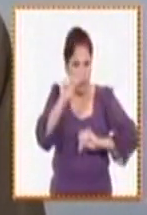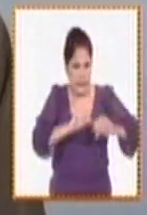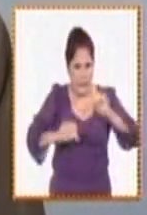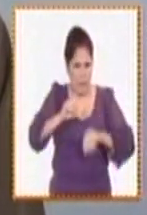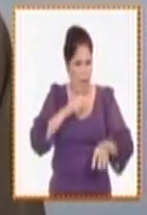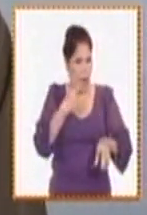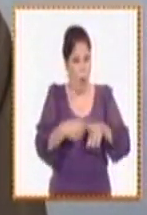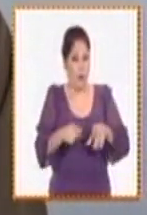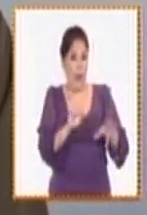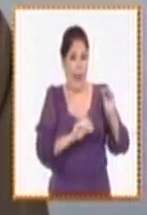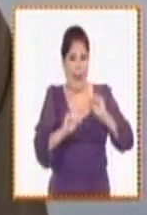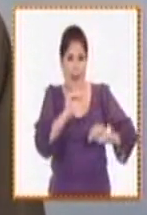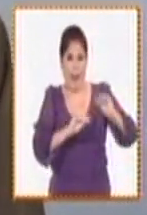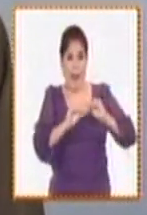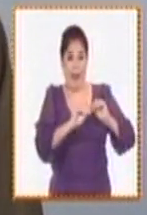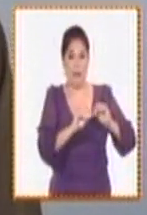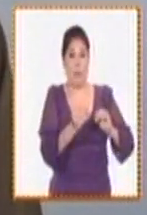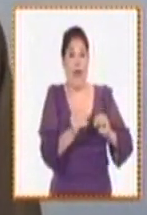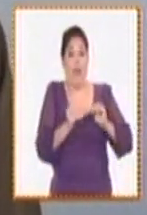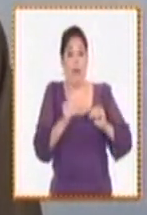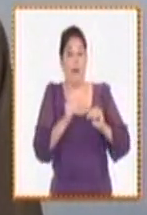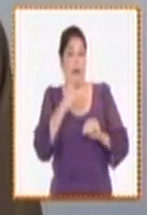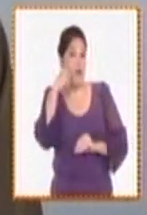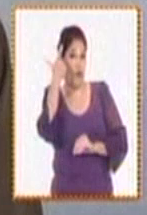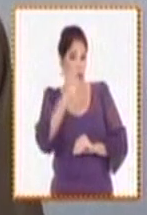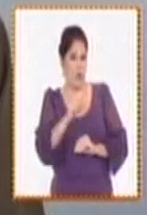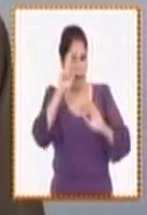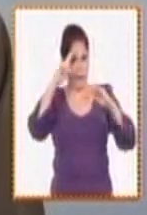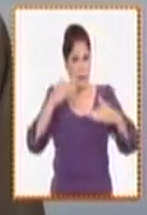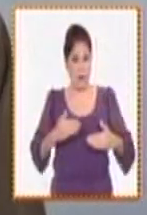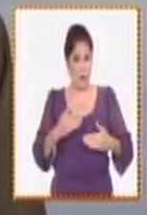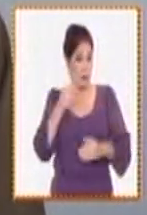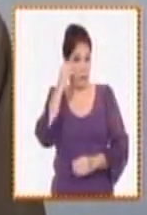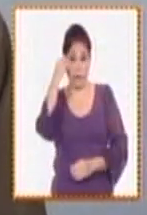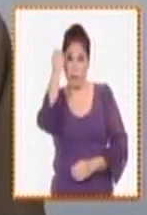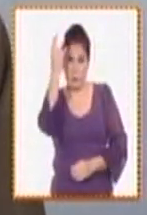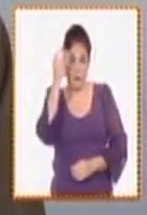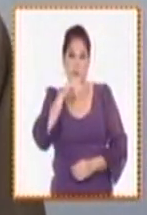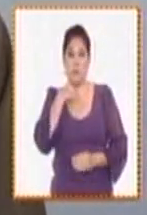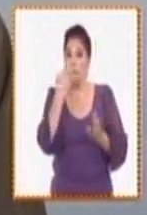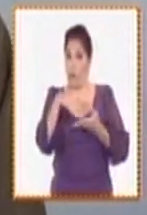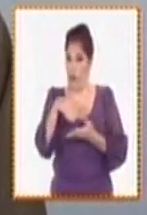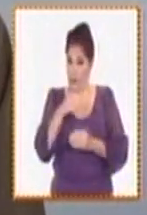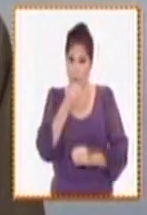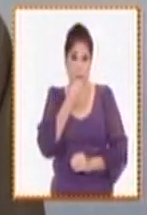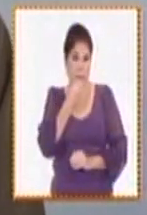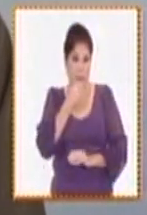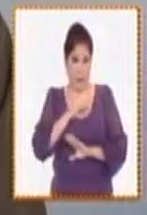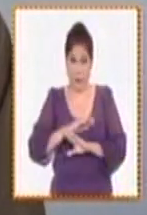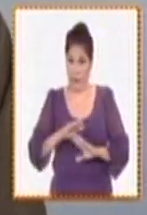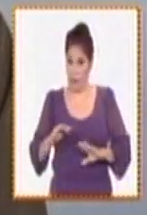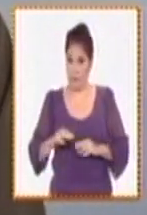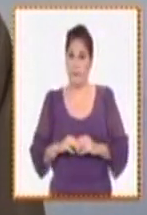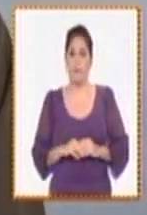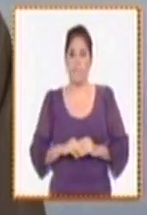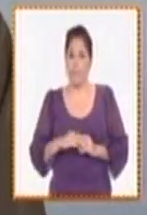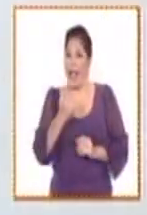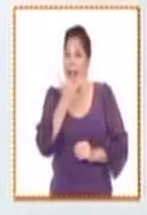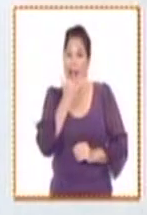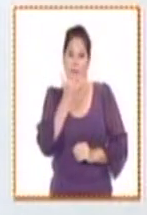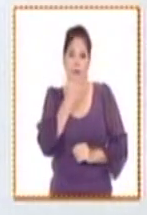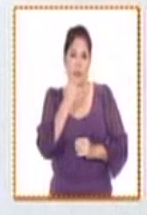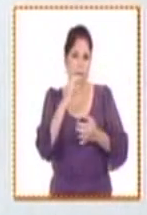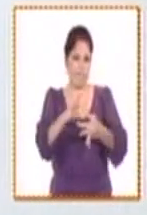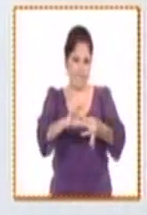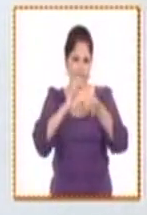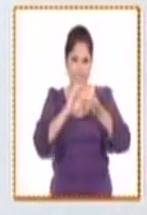otro tipo de sustancias que incluso pueden ser más nocivas para la salud humana, eso se revierte en un daño mayor